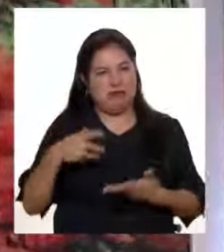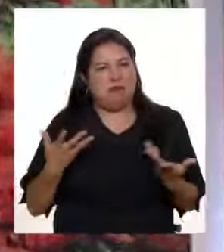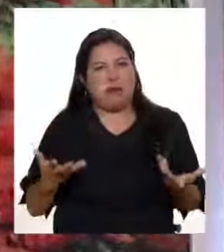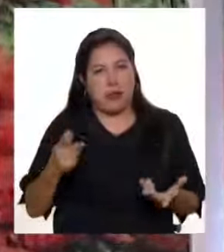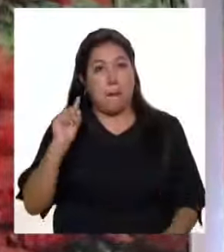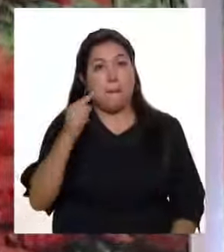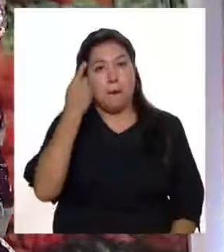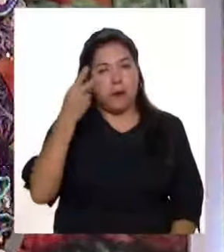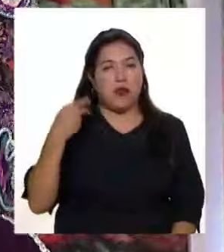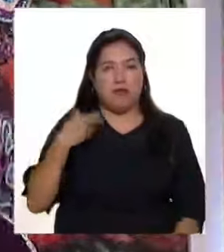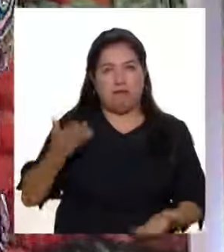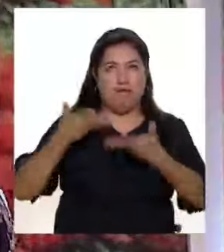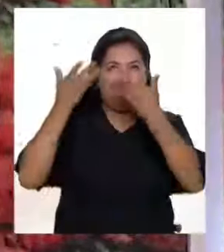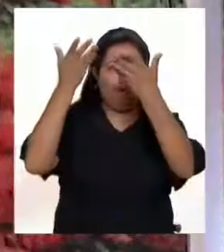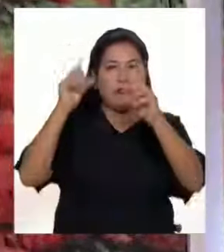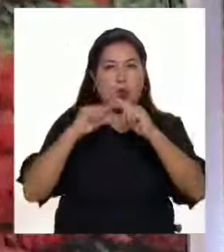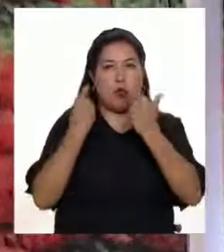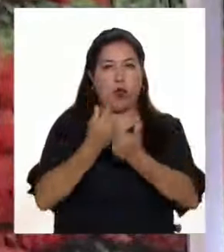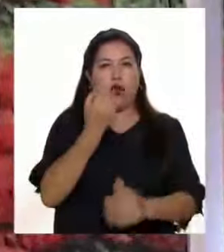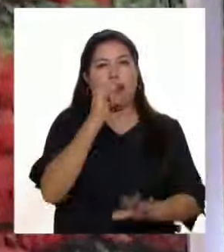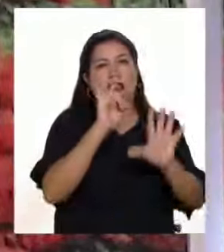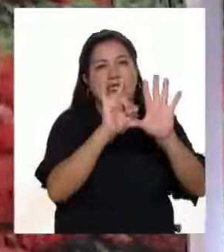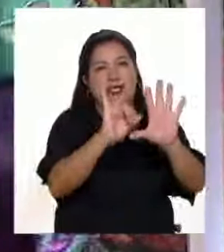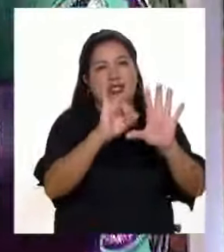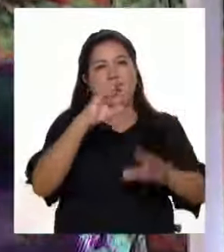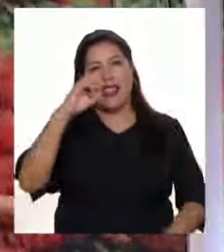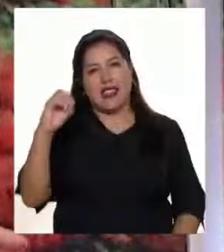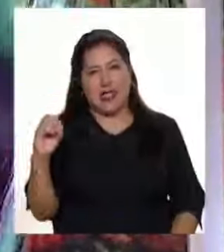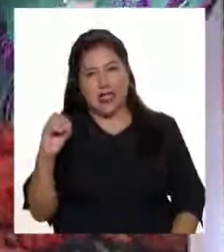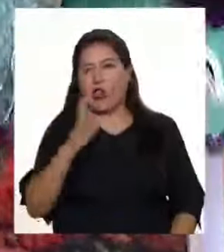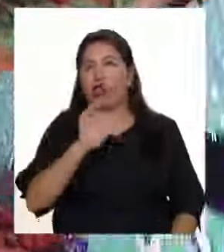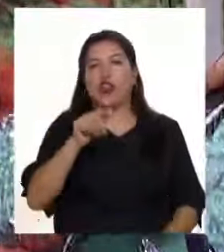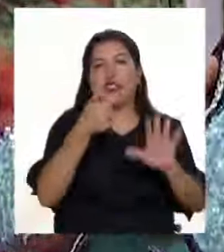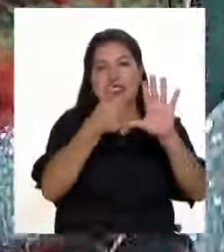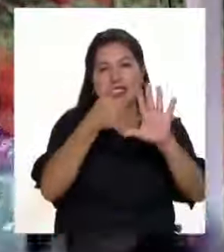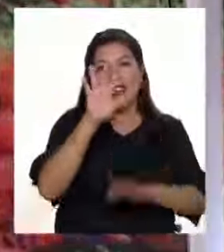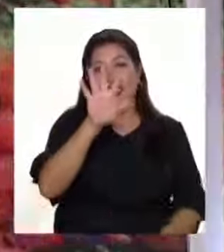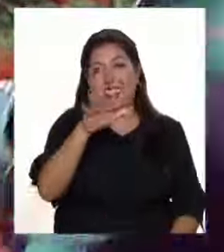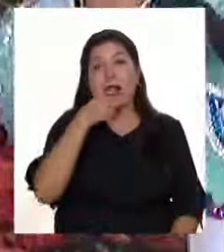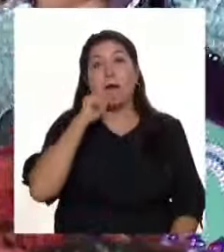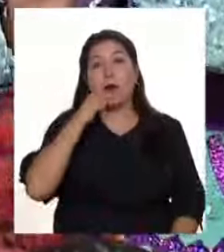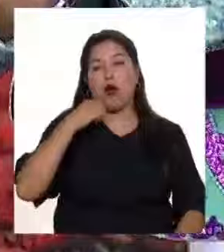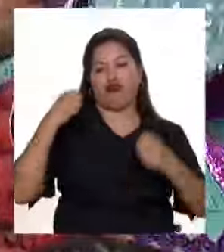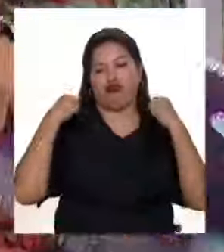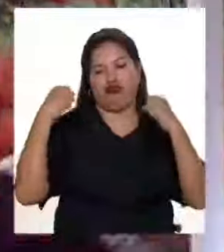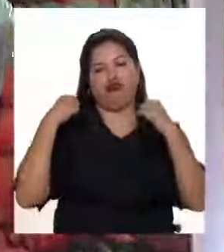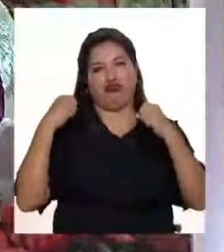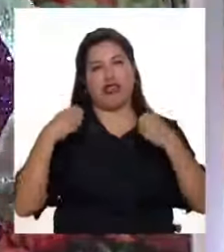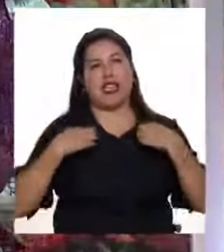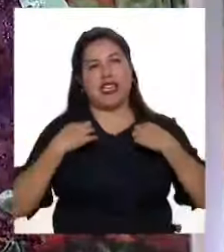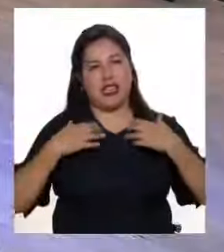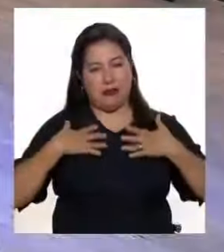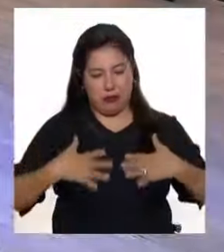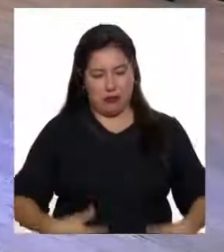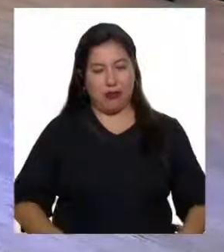Puno. Estamos llevando un bloque de 70 mujeres, casi 65 mujeres, 65 machas. Y este es nuestro traje estreno.